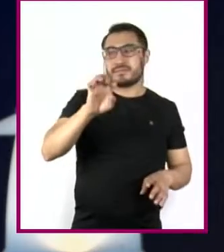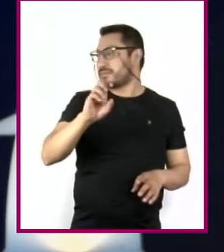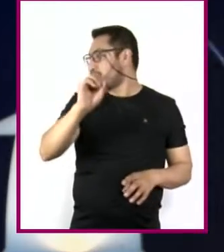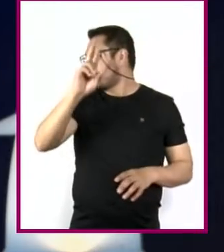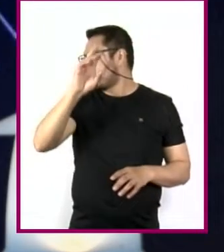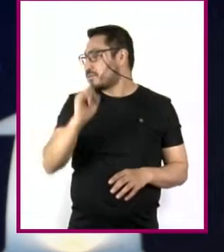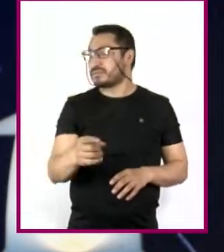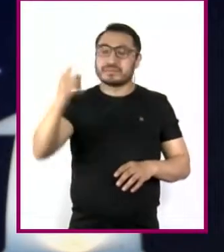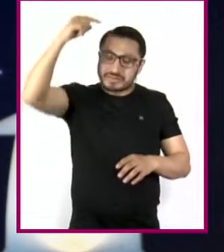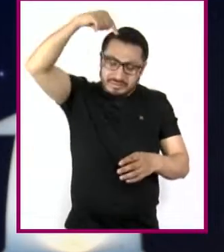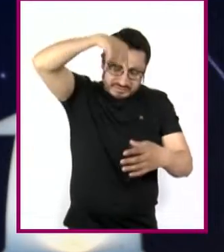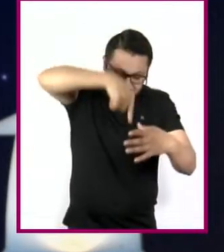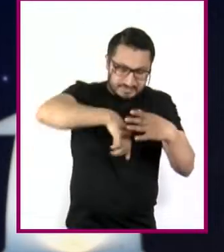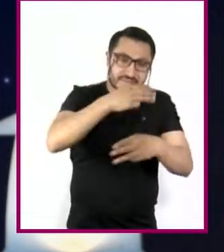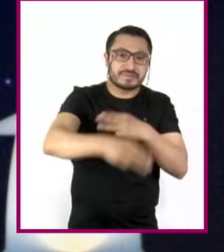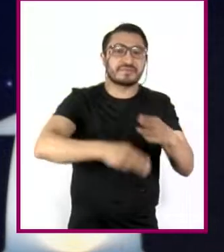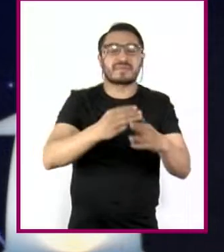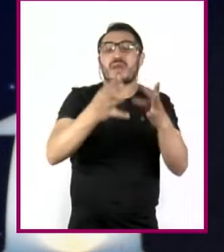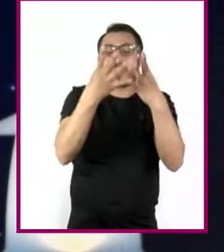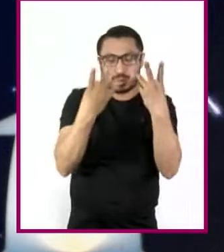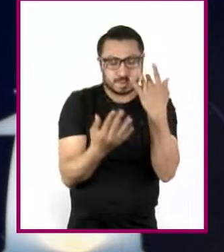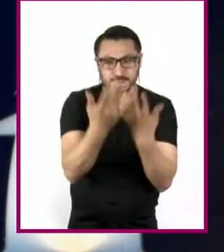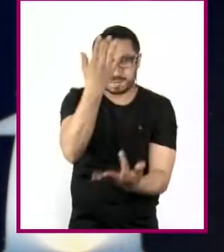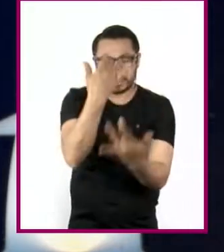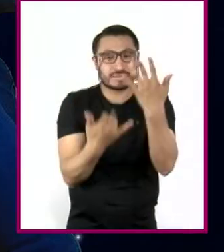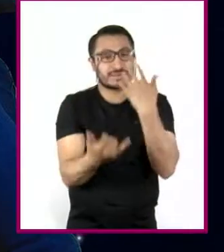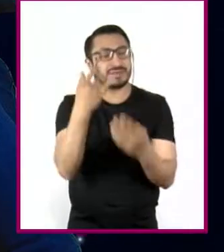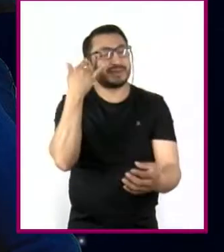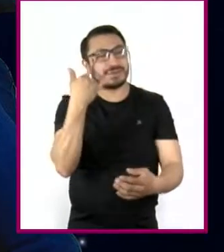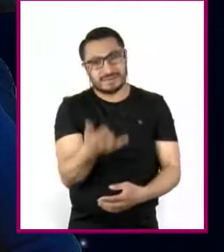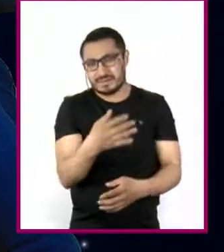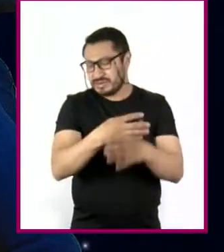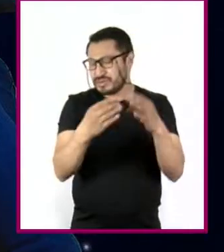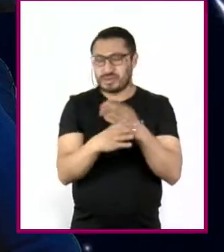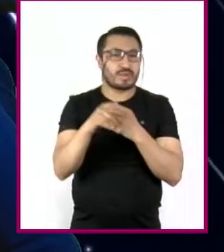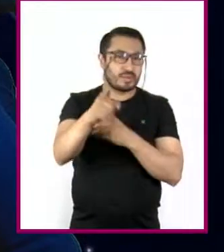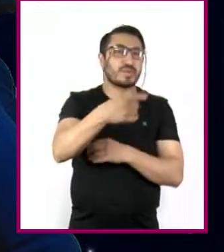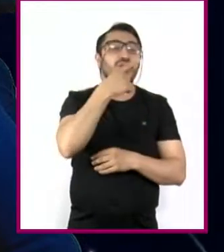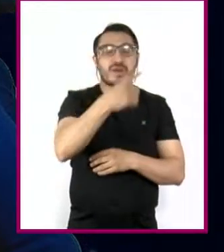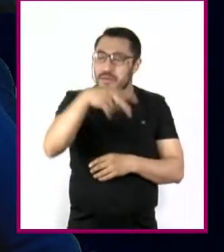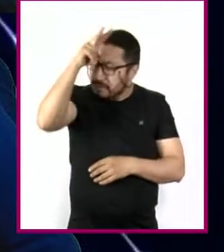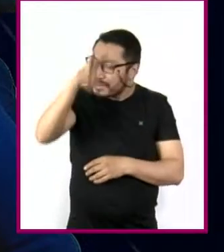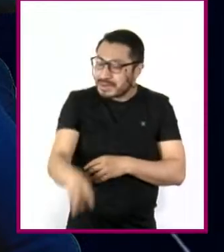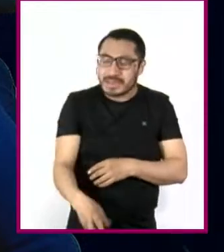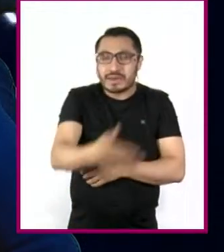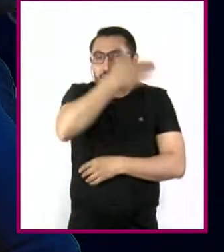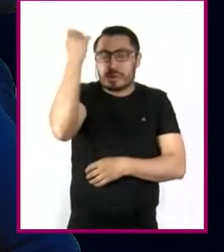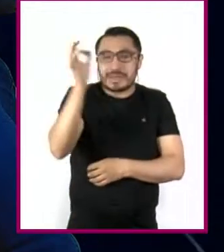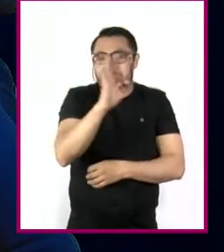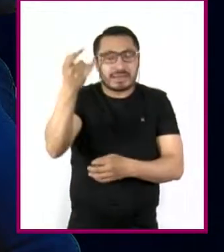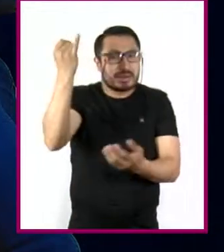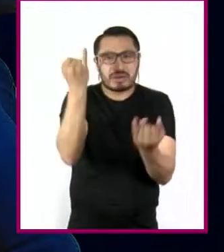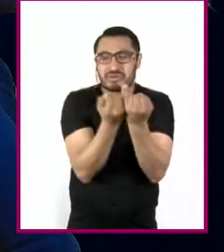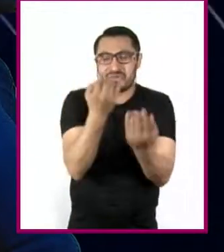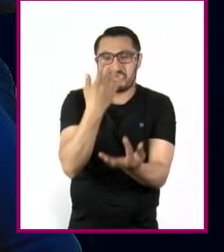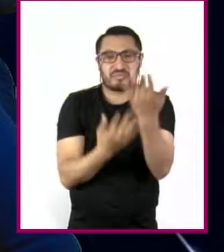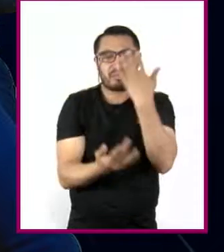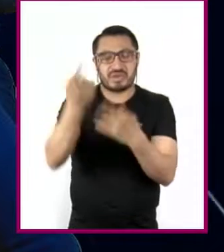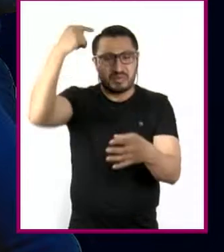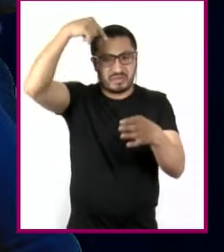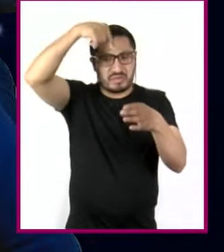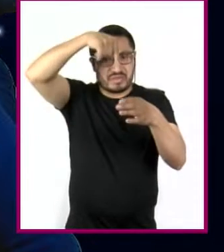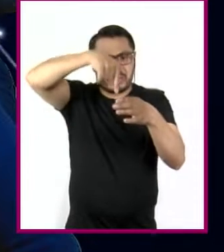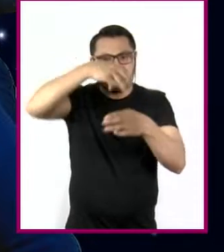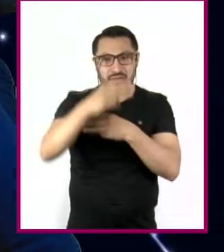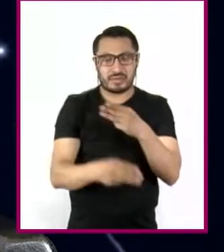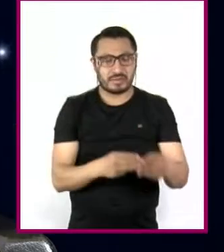queman. Y la energía, o bueno, las partículas de las que hablas, la verdad es que no sé si también se queman cuando entran a la atmósfera. ¿Será